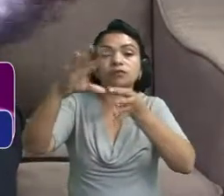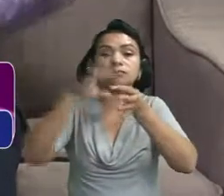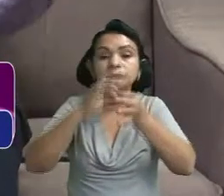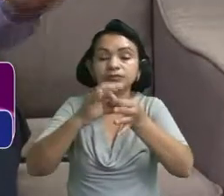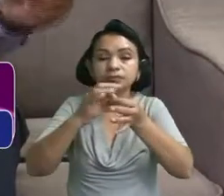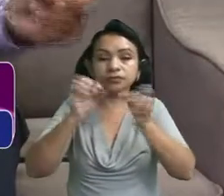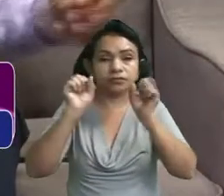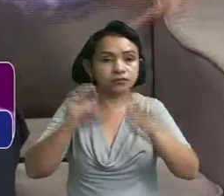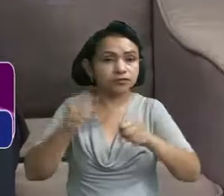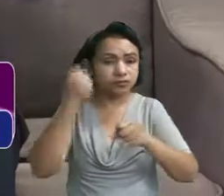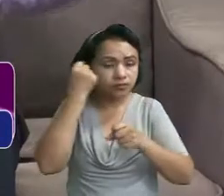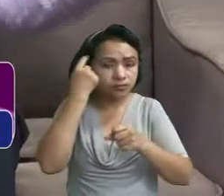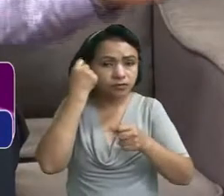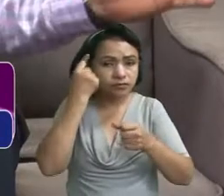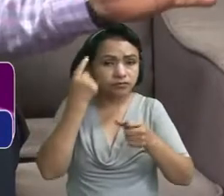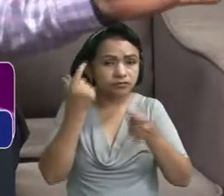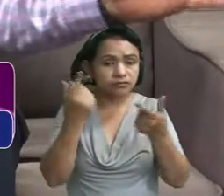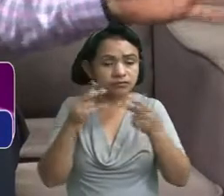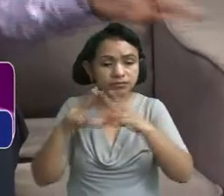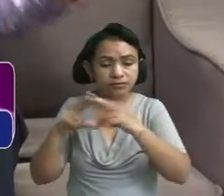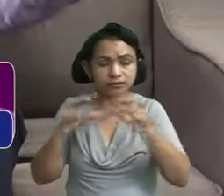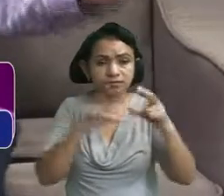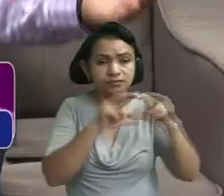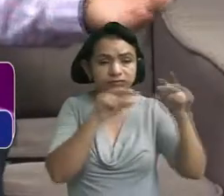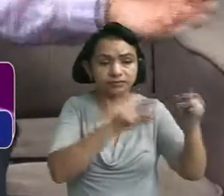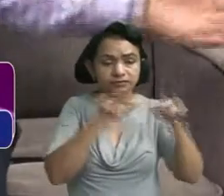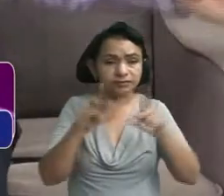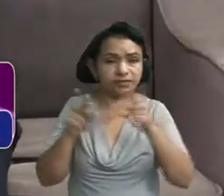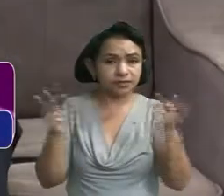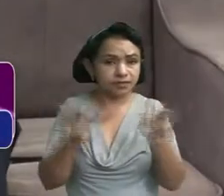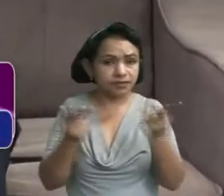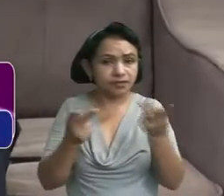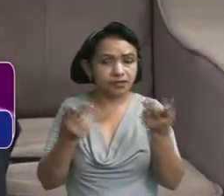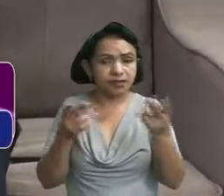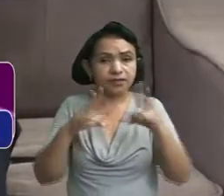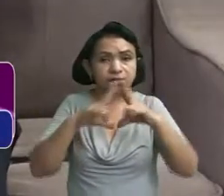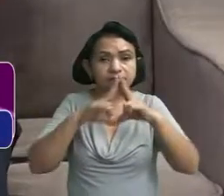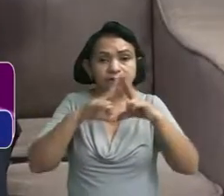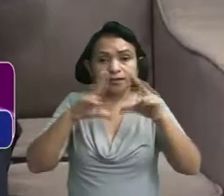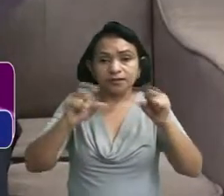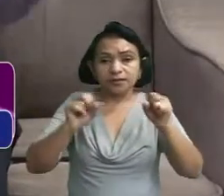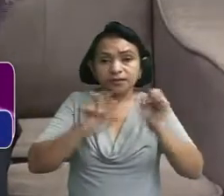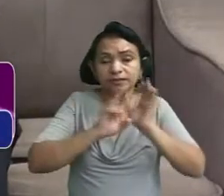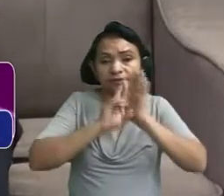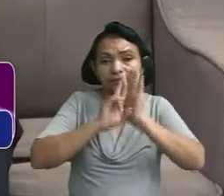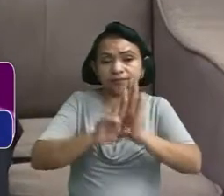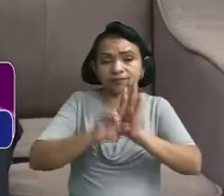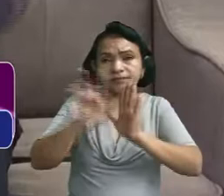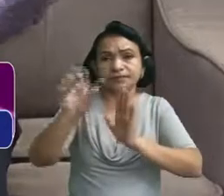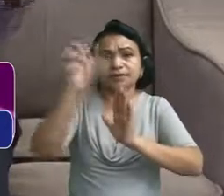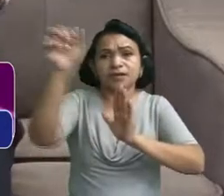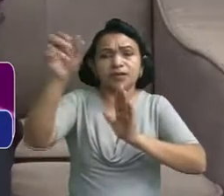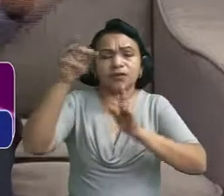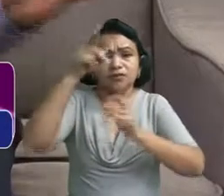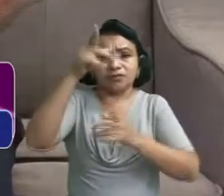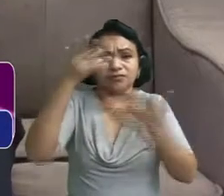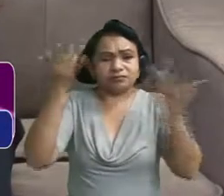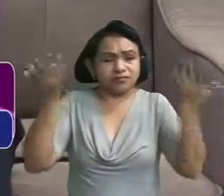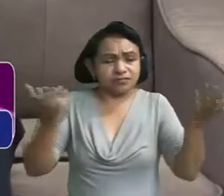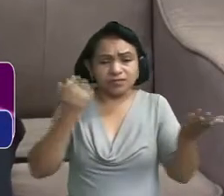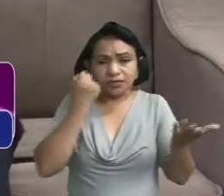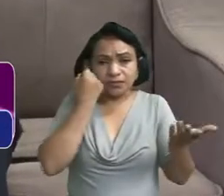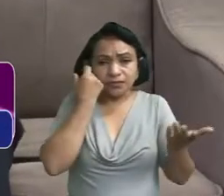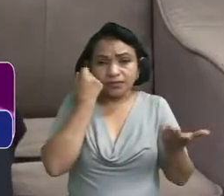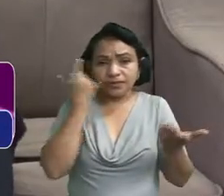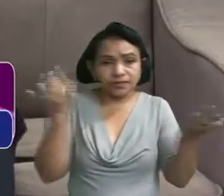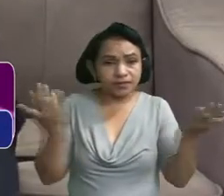podemos entender esa conversación? En principio entre nicaragüenses, pero obviamente con nicaragüenses que responden a intereses exteriores. ¿Cómo se entiende